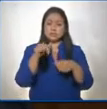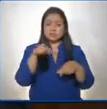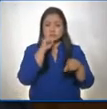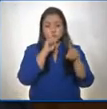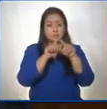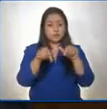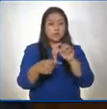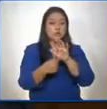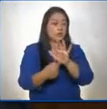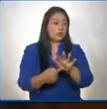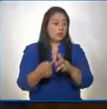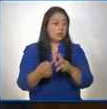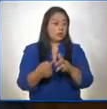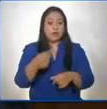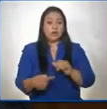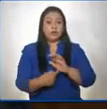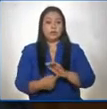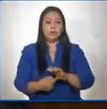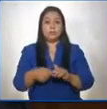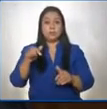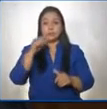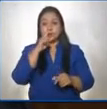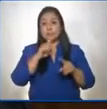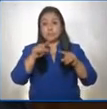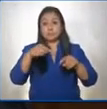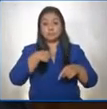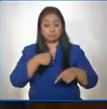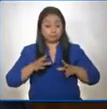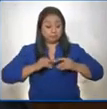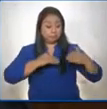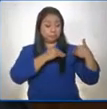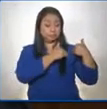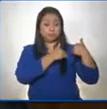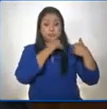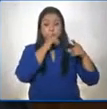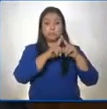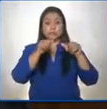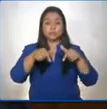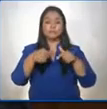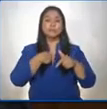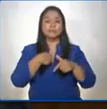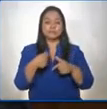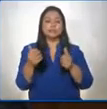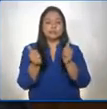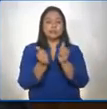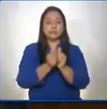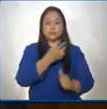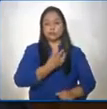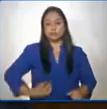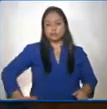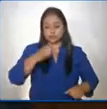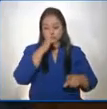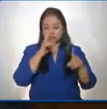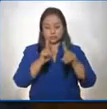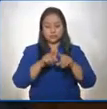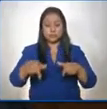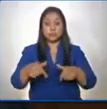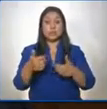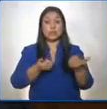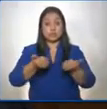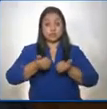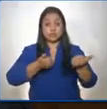una pandemia y por lo tanto nos hemos comprometido frente al señor presidente, pero también a la administración